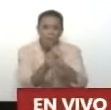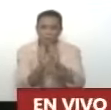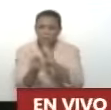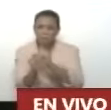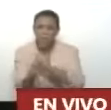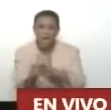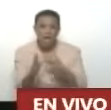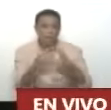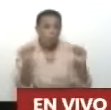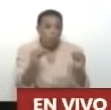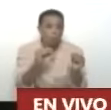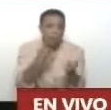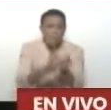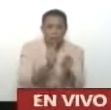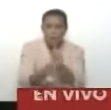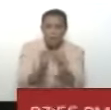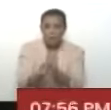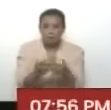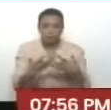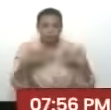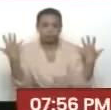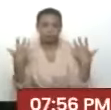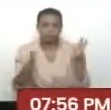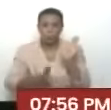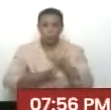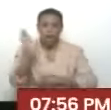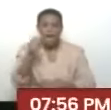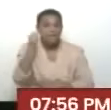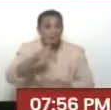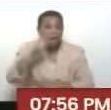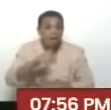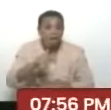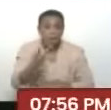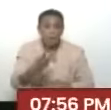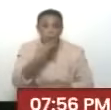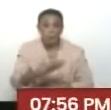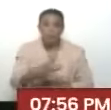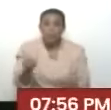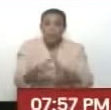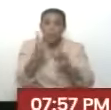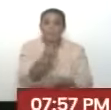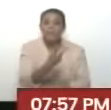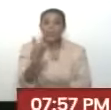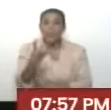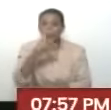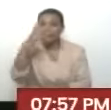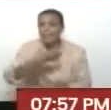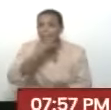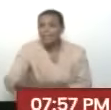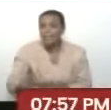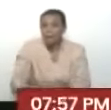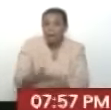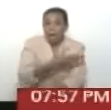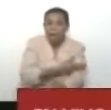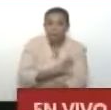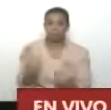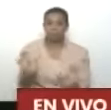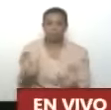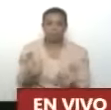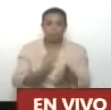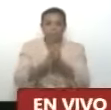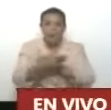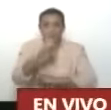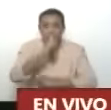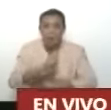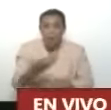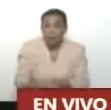y todos los pagos que hay. Se rompió el récord el sábado, la gente salió como que fuera 24 de diciembre, antes del